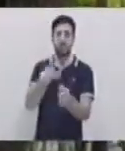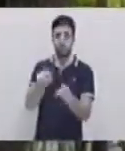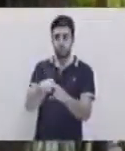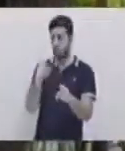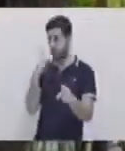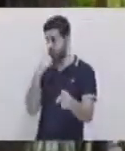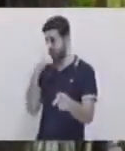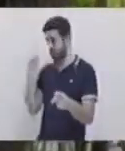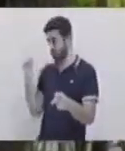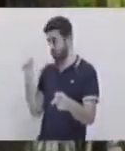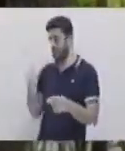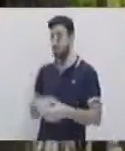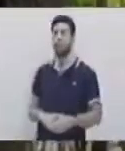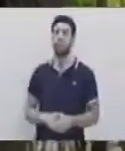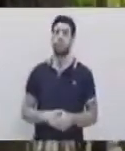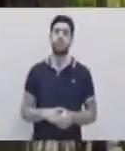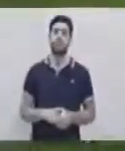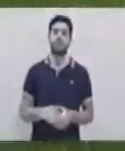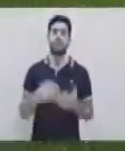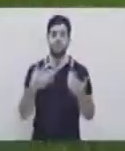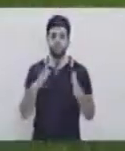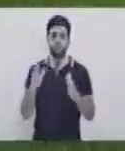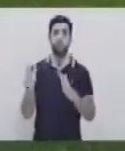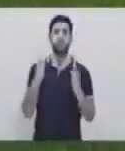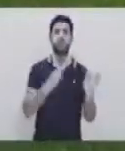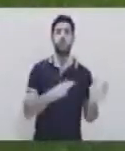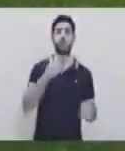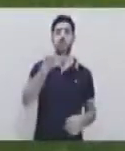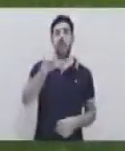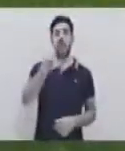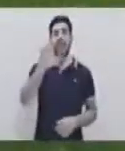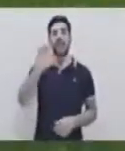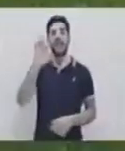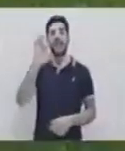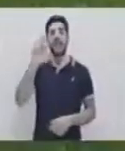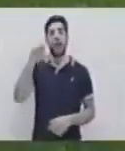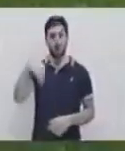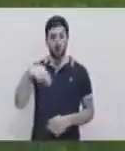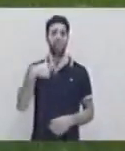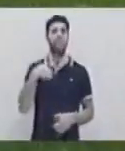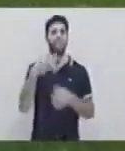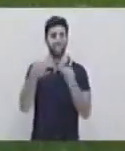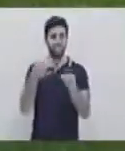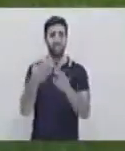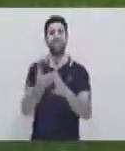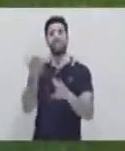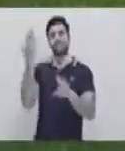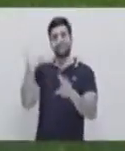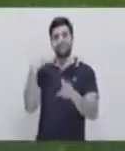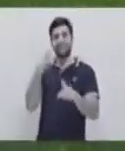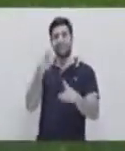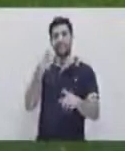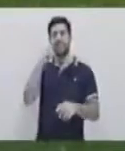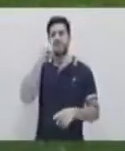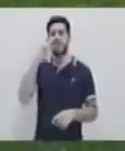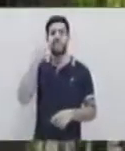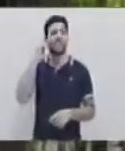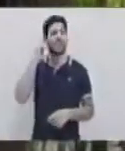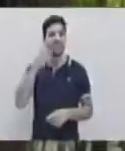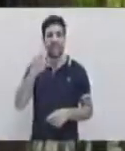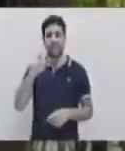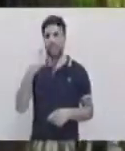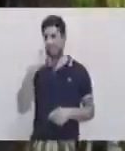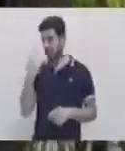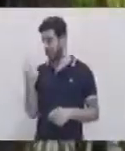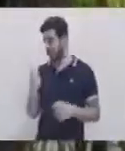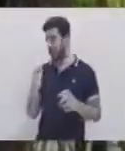grande del hipopótamo. León, como anteriormente les habíamos indicado, la seña de tigre,